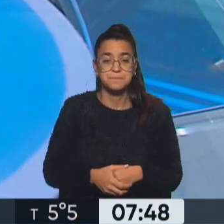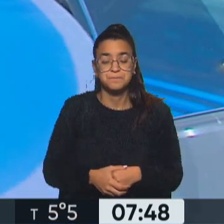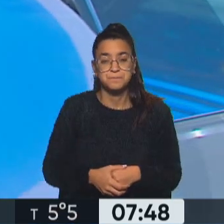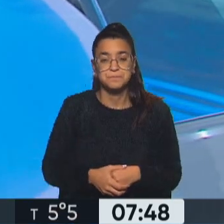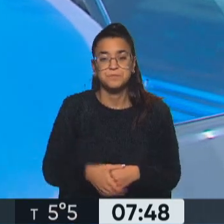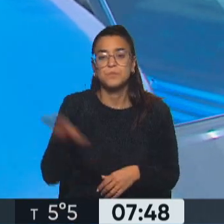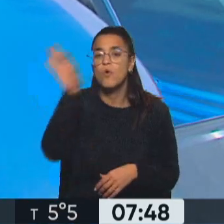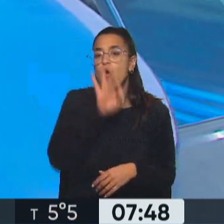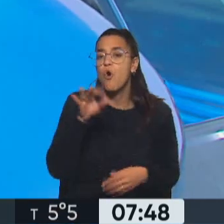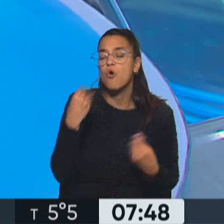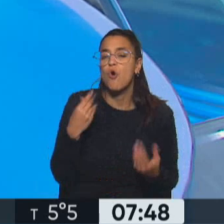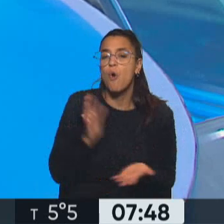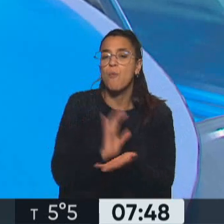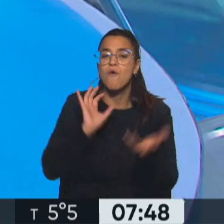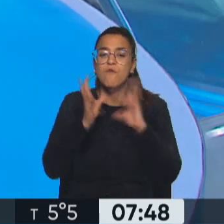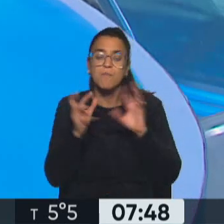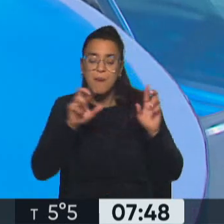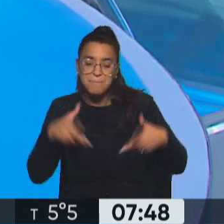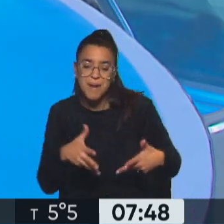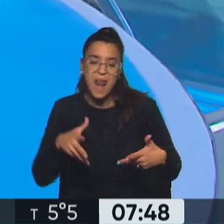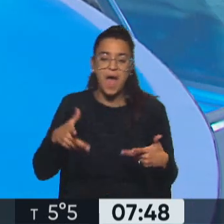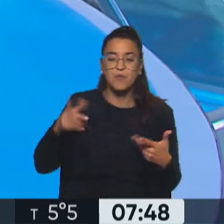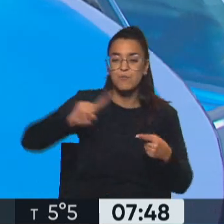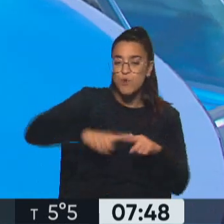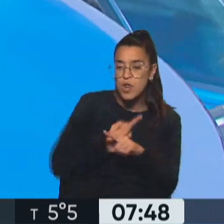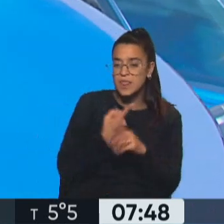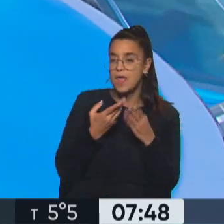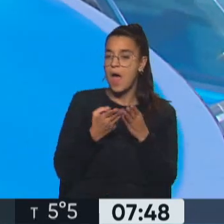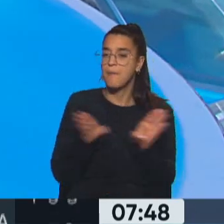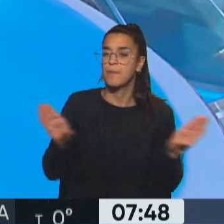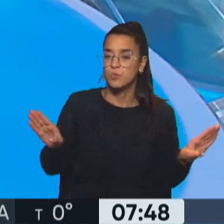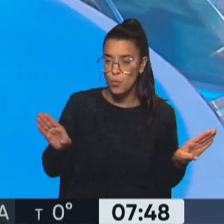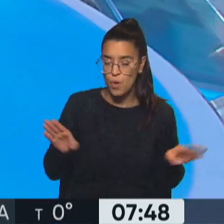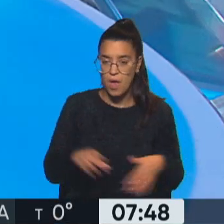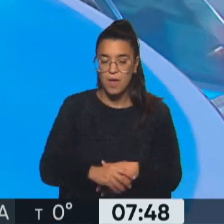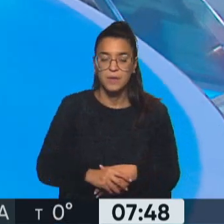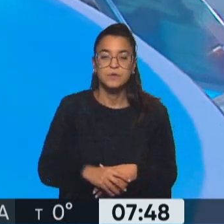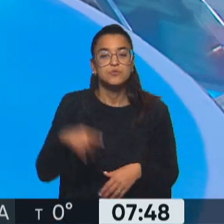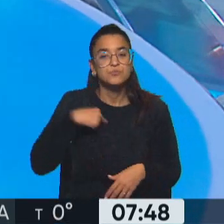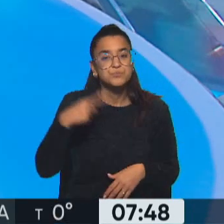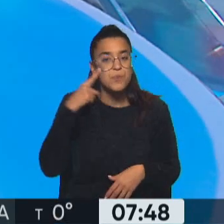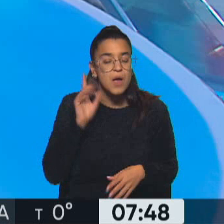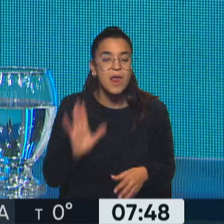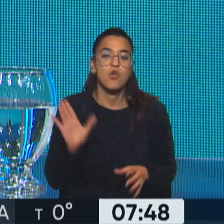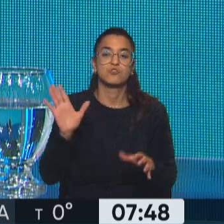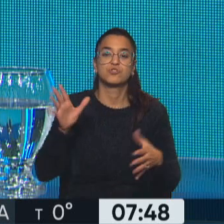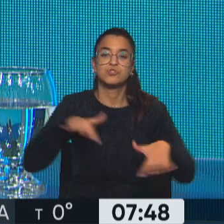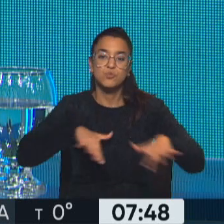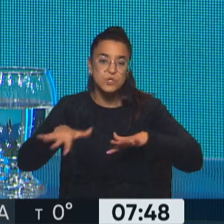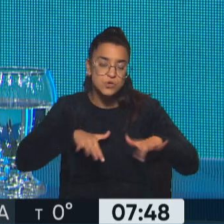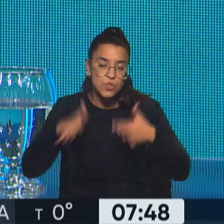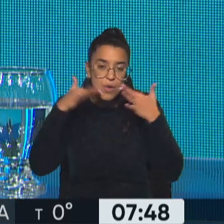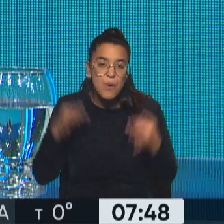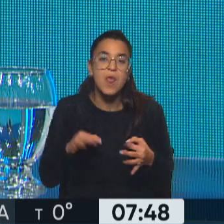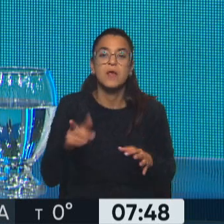o como una actitud geopolítica de apertura frente a la isla? Yo creo que hay una situación, o en realidad